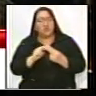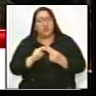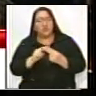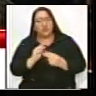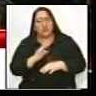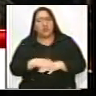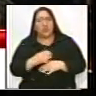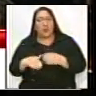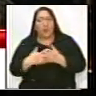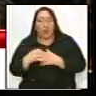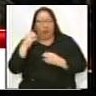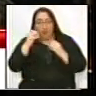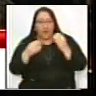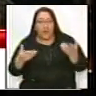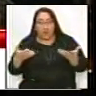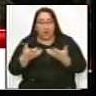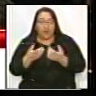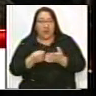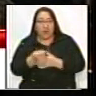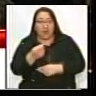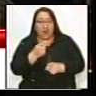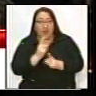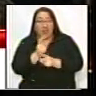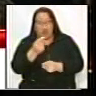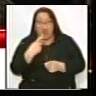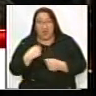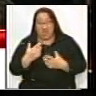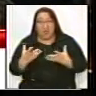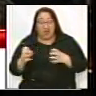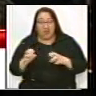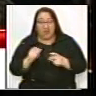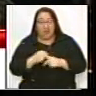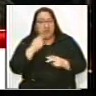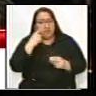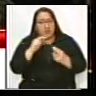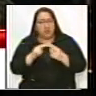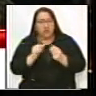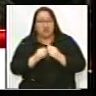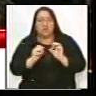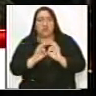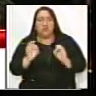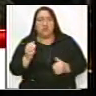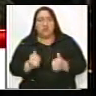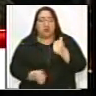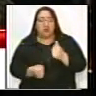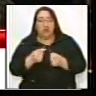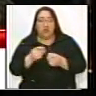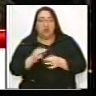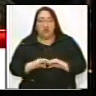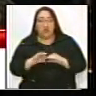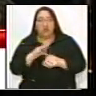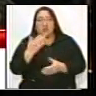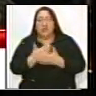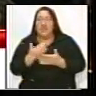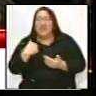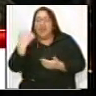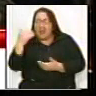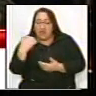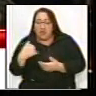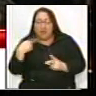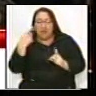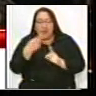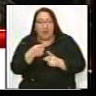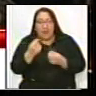los alcances de esa compra directa que ustedes podrían hacer, para conocer con transparencia cuáles son los aspectos que están teniendo en cuenta para llegar a